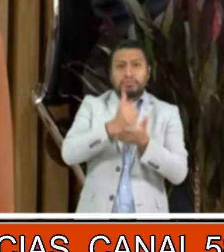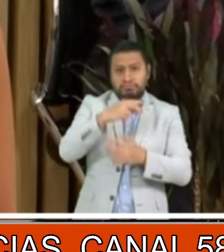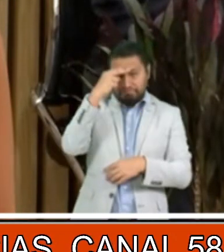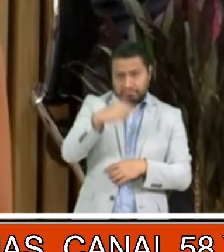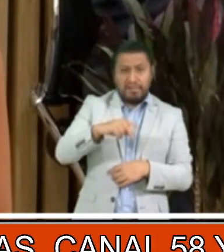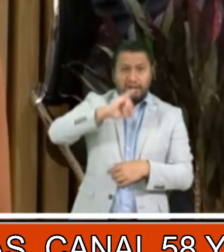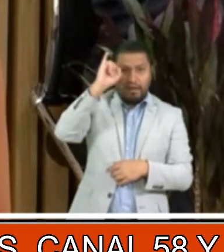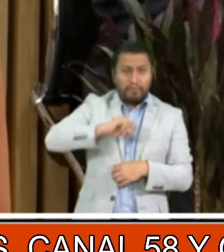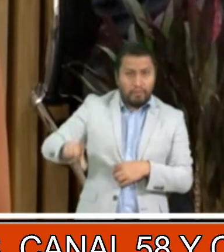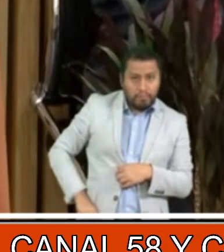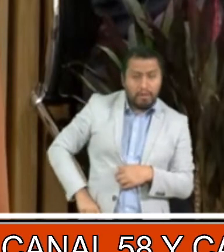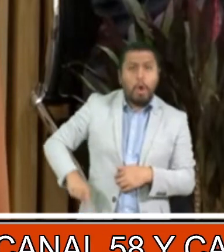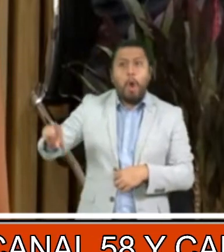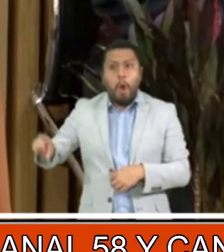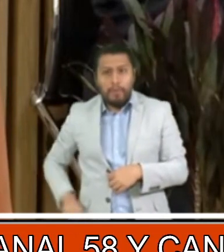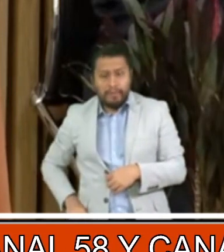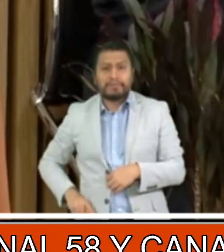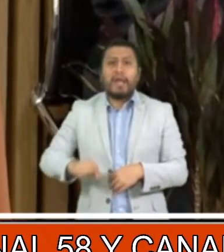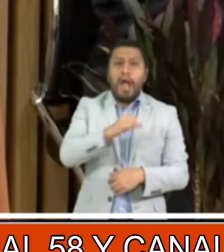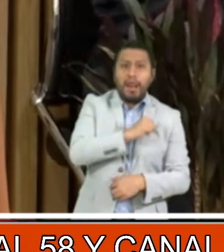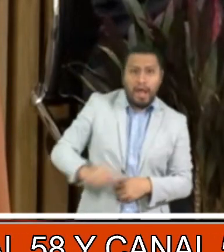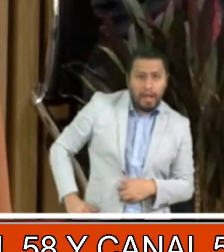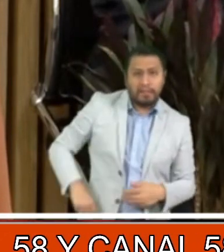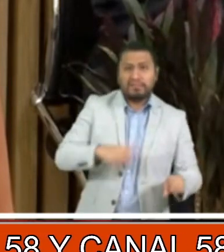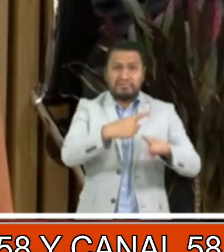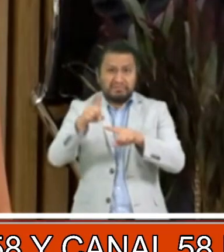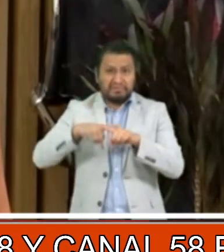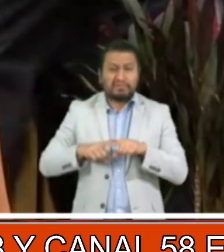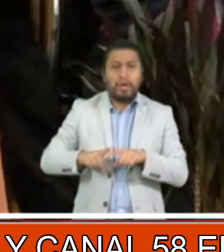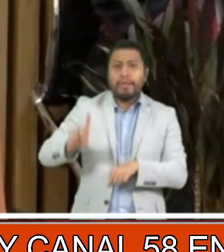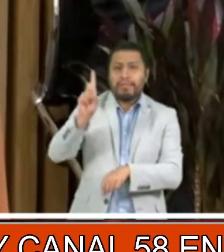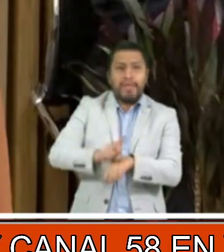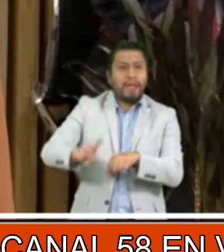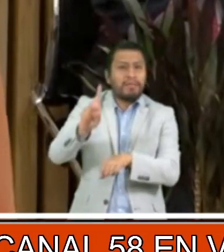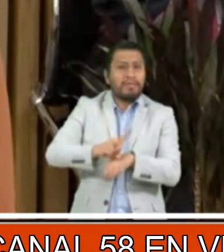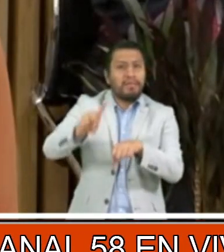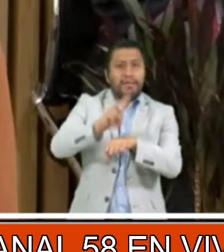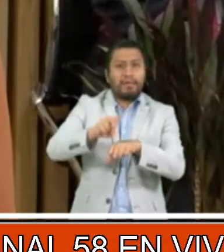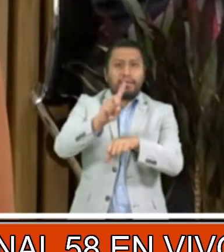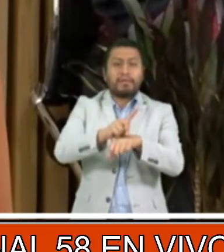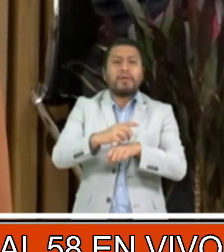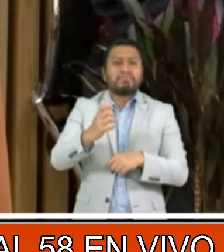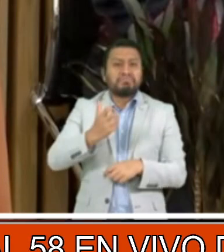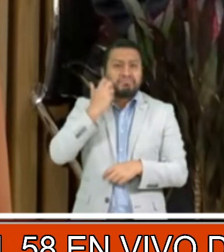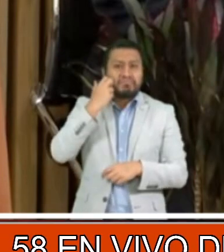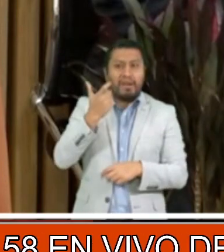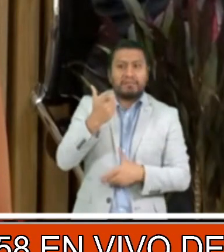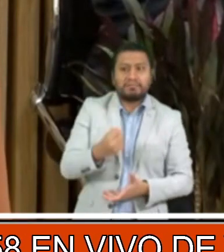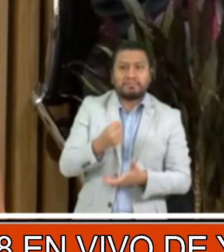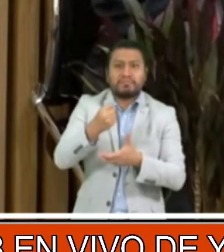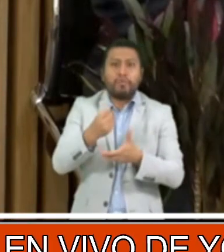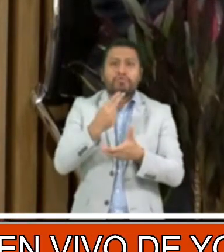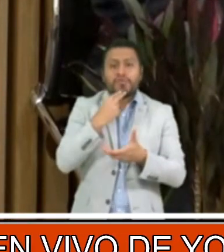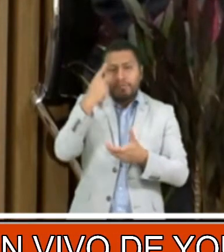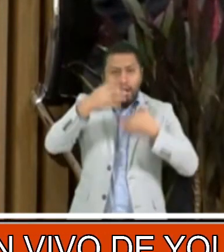gobernadores, alcaldes del grupo en el poder, todos los días usan el erario como fondo de campaña.